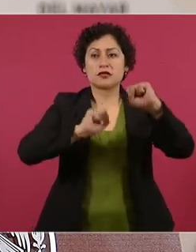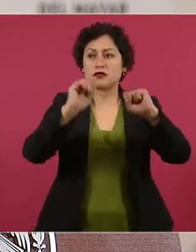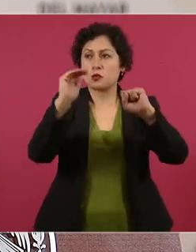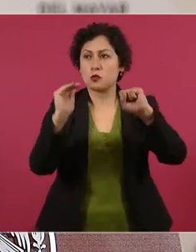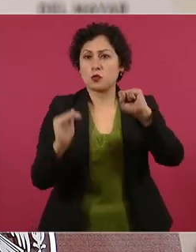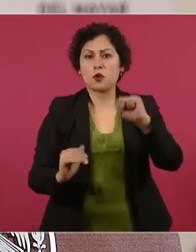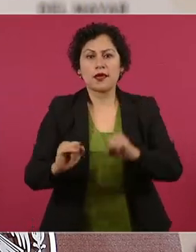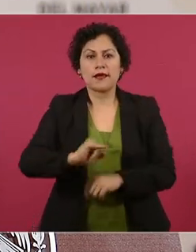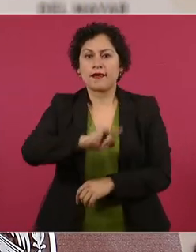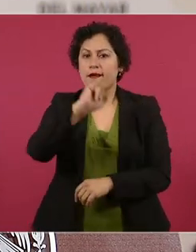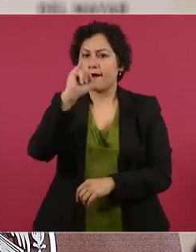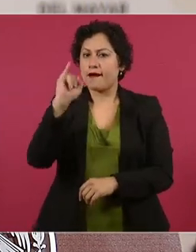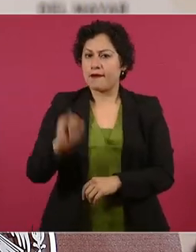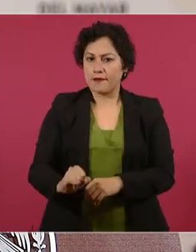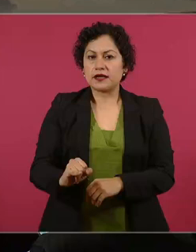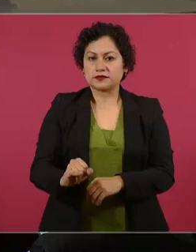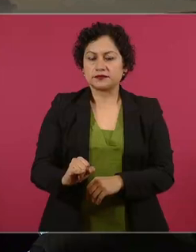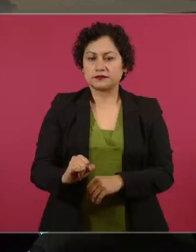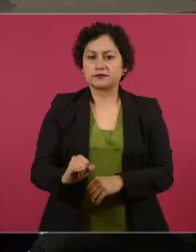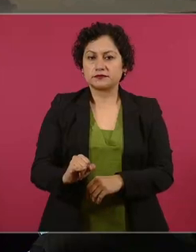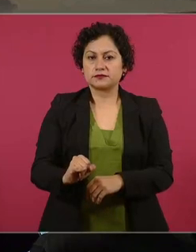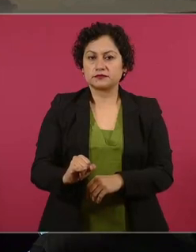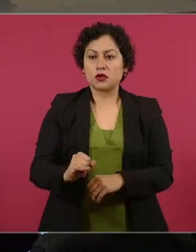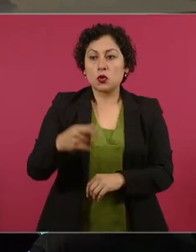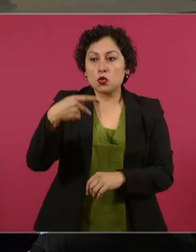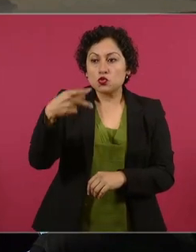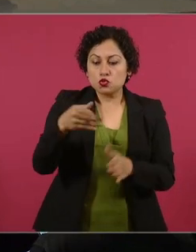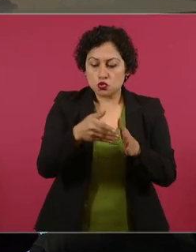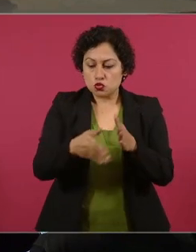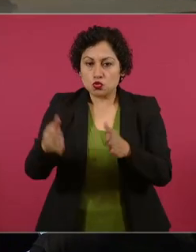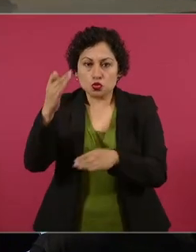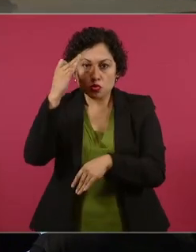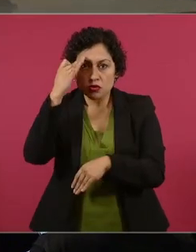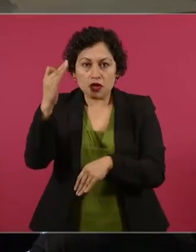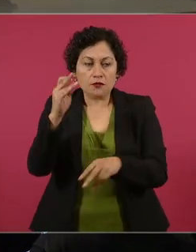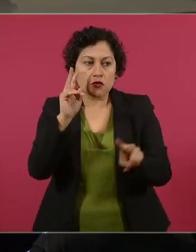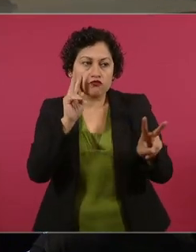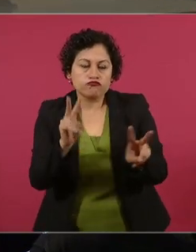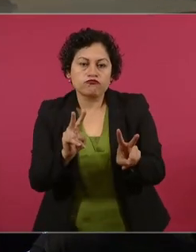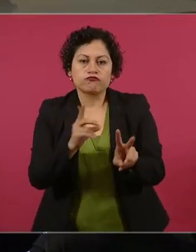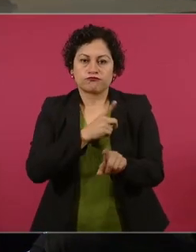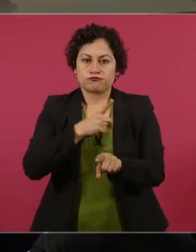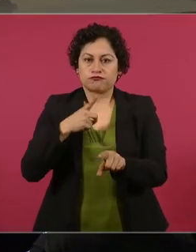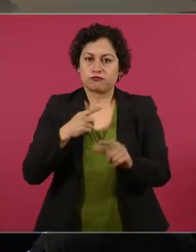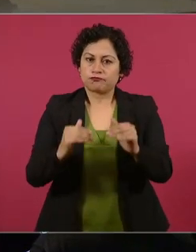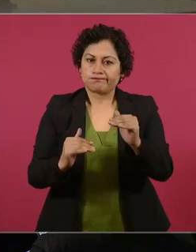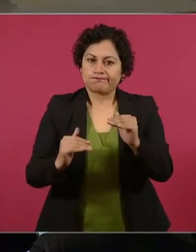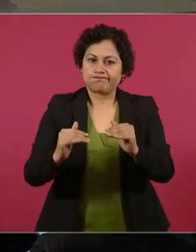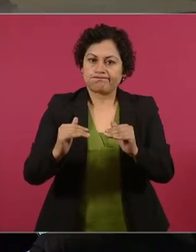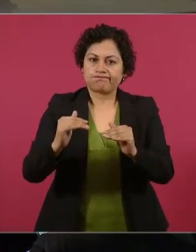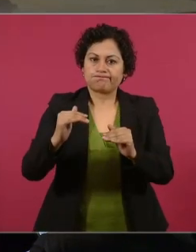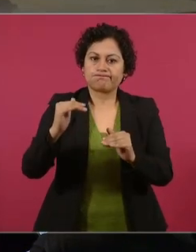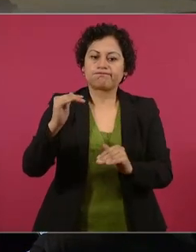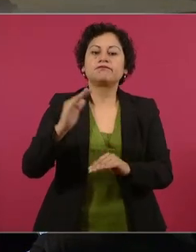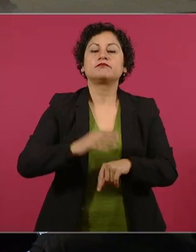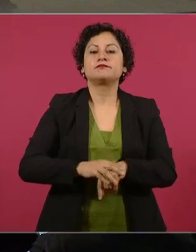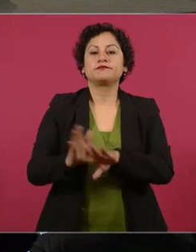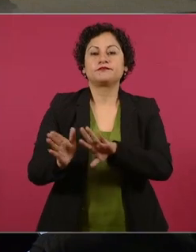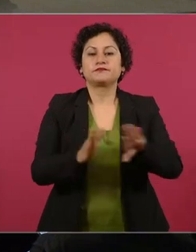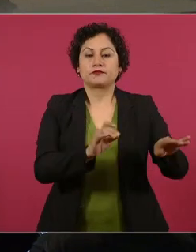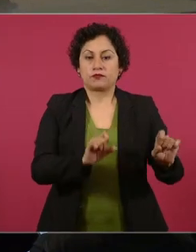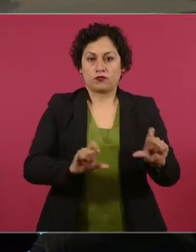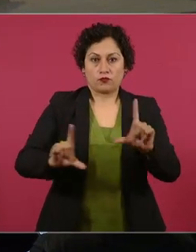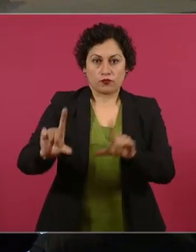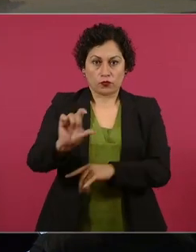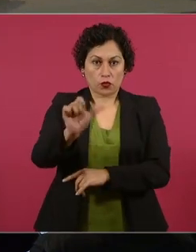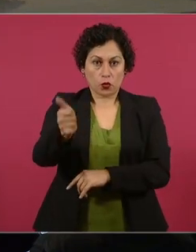observada durante el periodo de su vigencia. Cuarta diapositiva, por favor, acá. Eso es, muchas gracias.